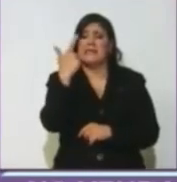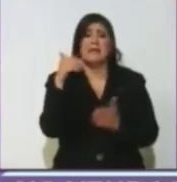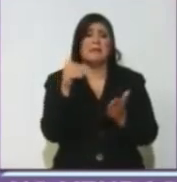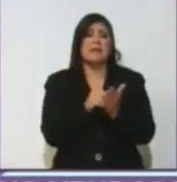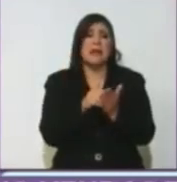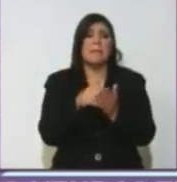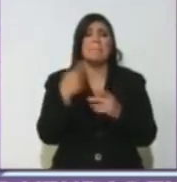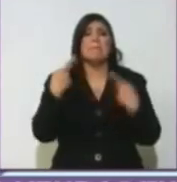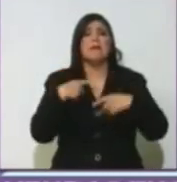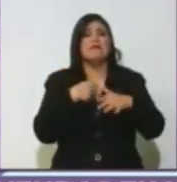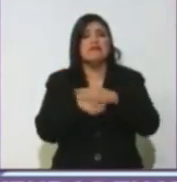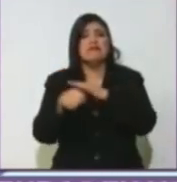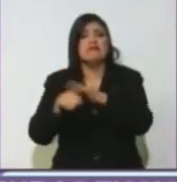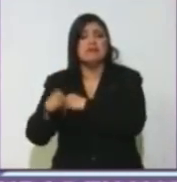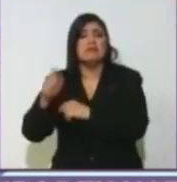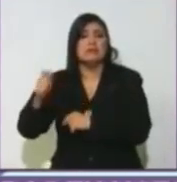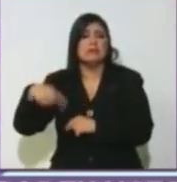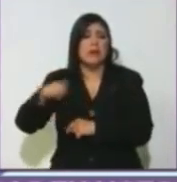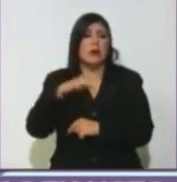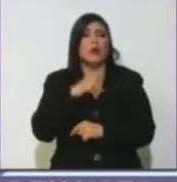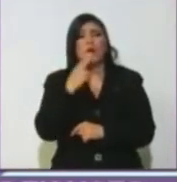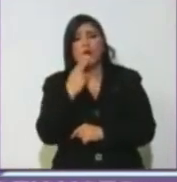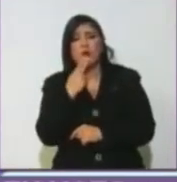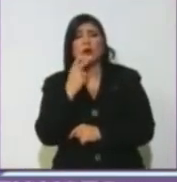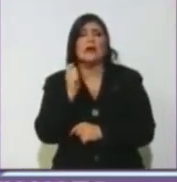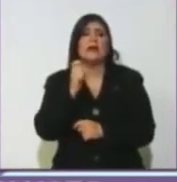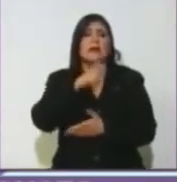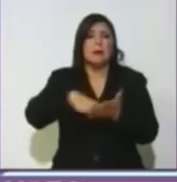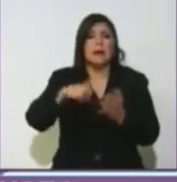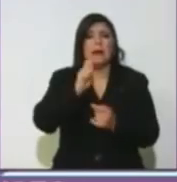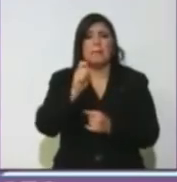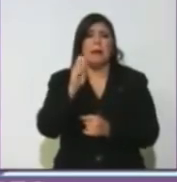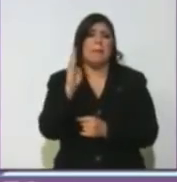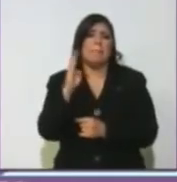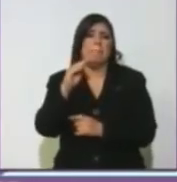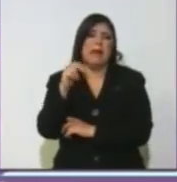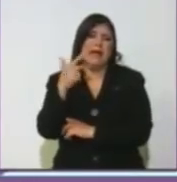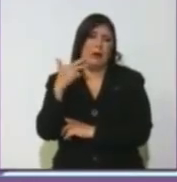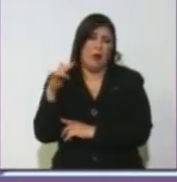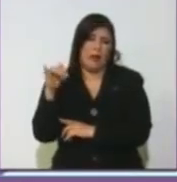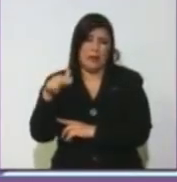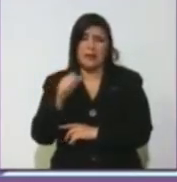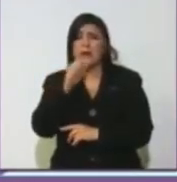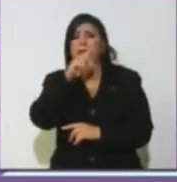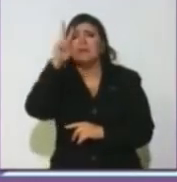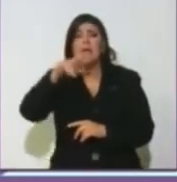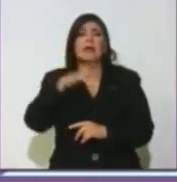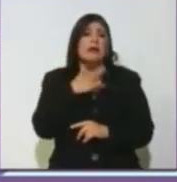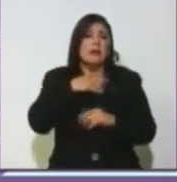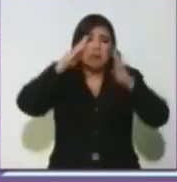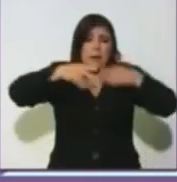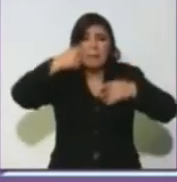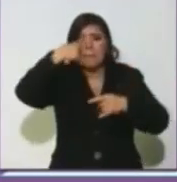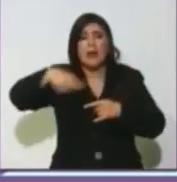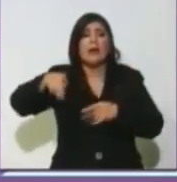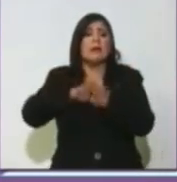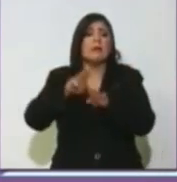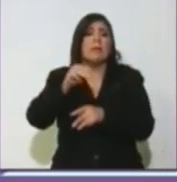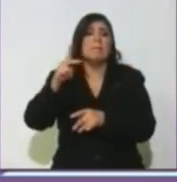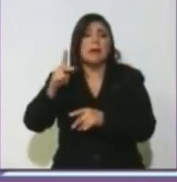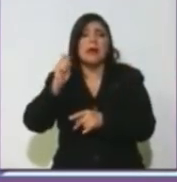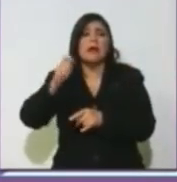por uso y consumo de la marihuana en donde se están enfocando las fuerzas de seguridad y el ministerio público